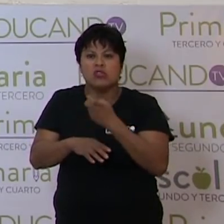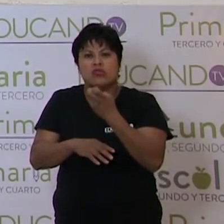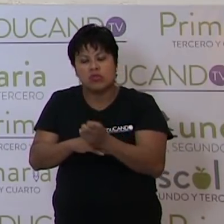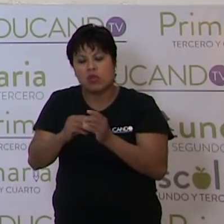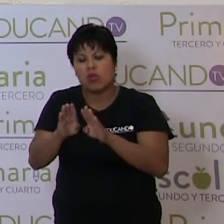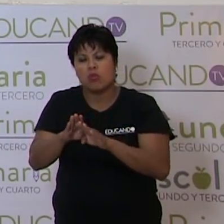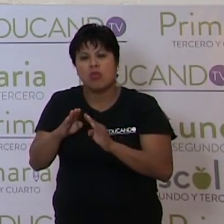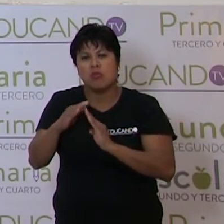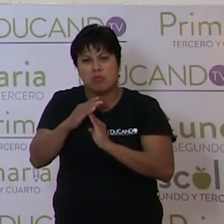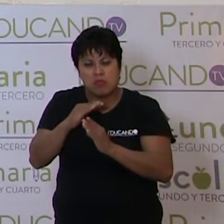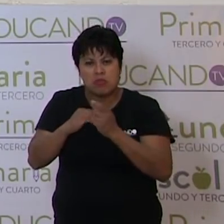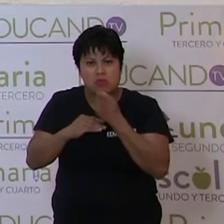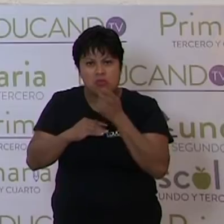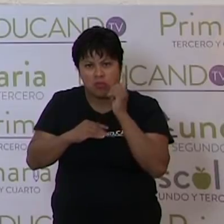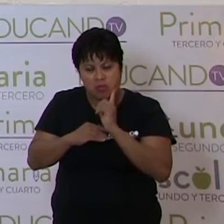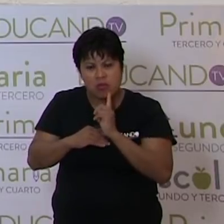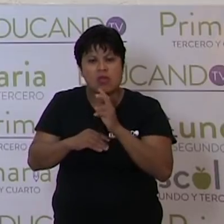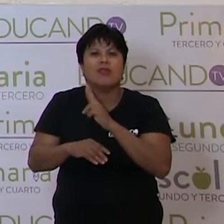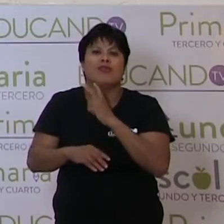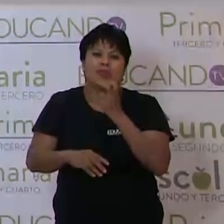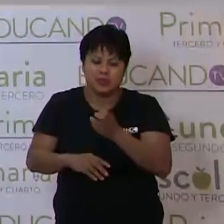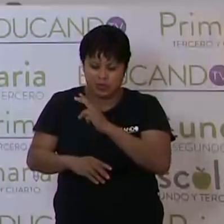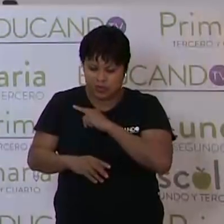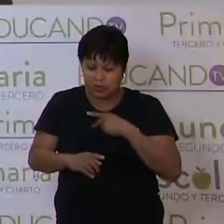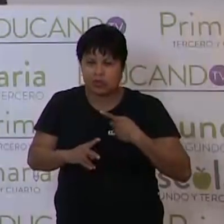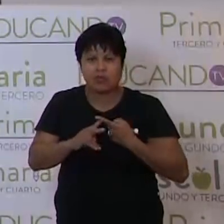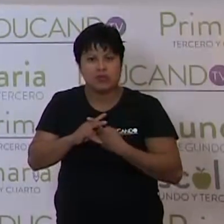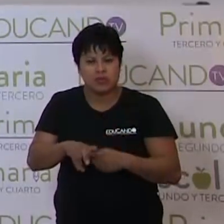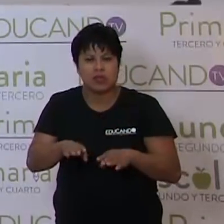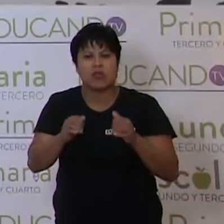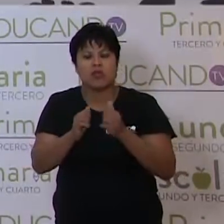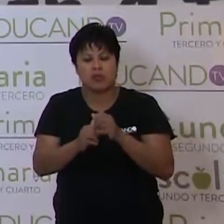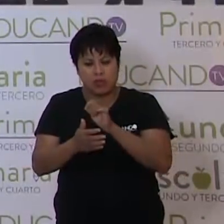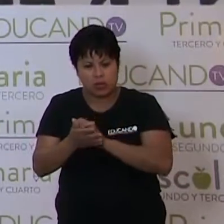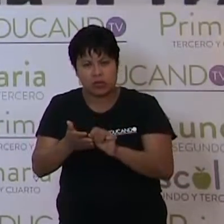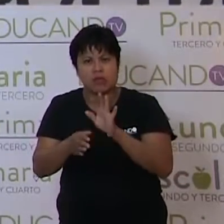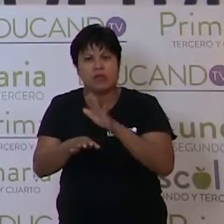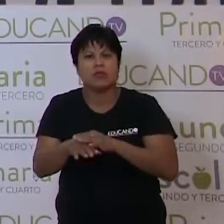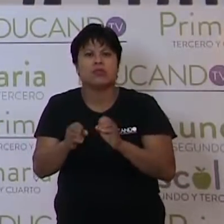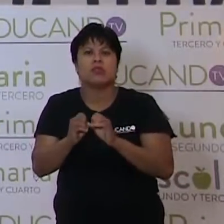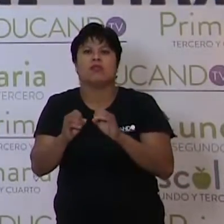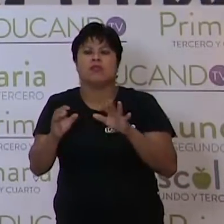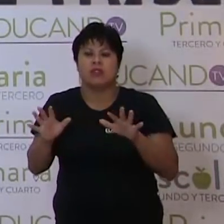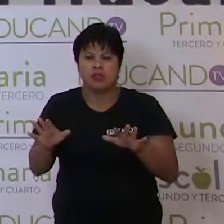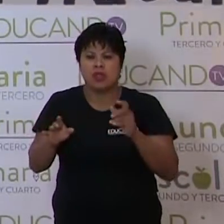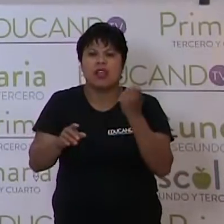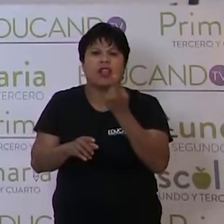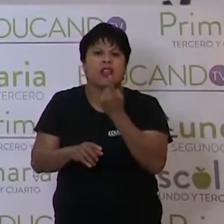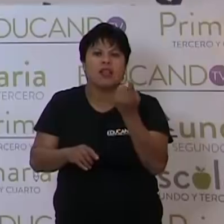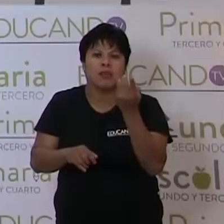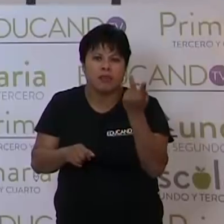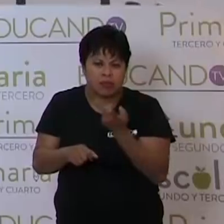entonces vamos a iniciar por escribir para clarificar la consecuencia. Es una niña